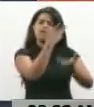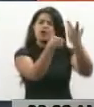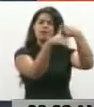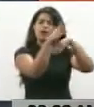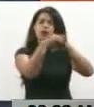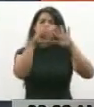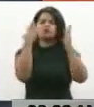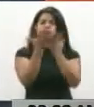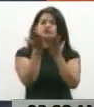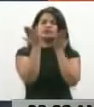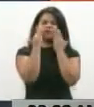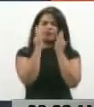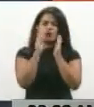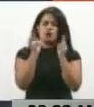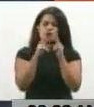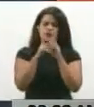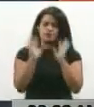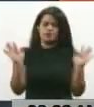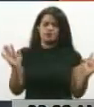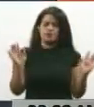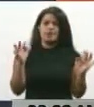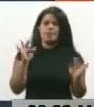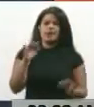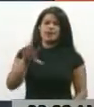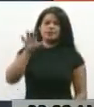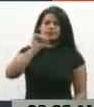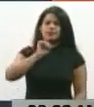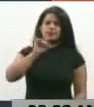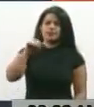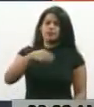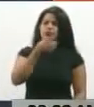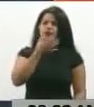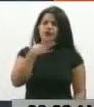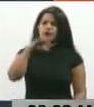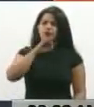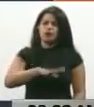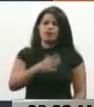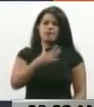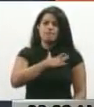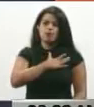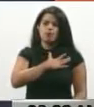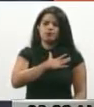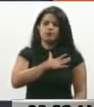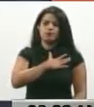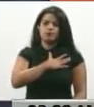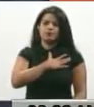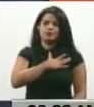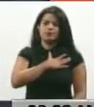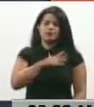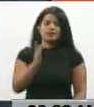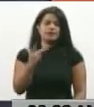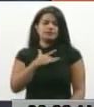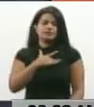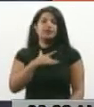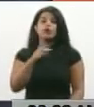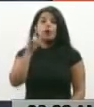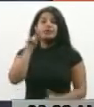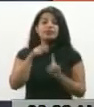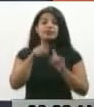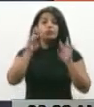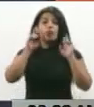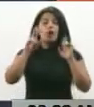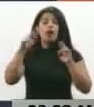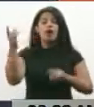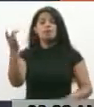mundialmente conocido, y que entienda esa bonita historia de amor, que se conmueva. Sobre todo queremos que